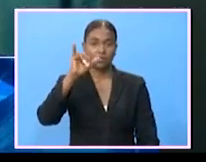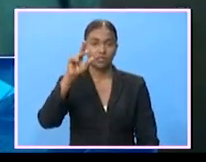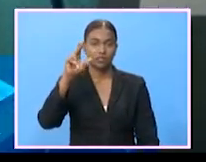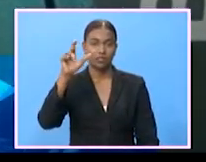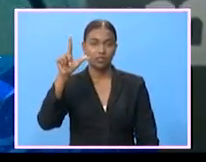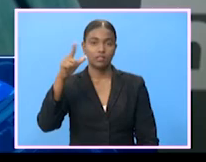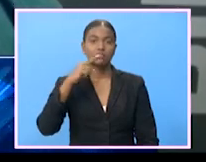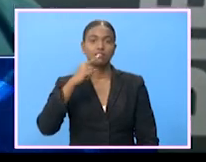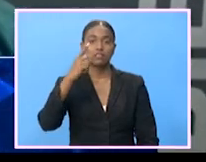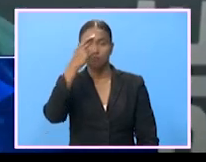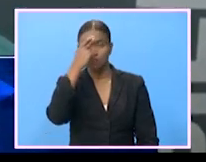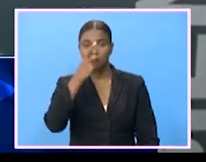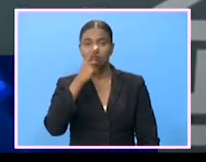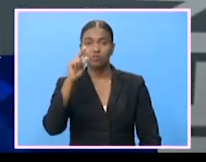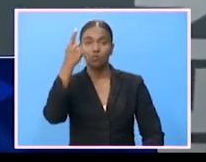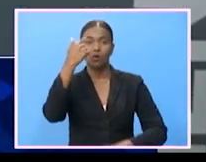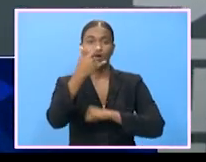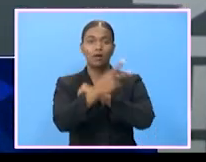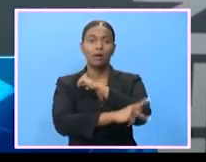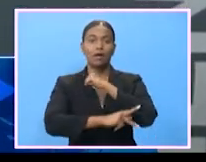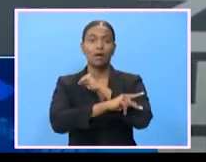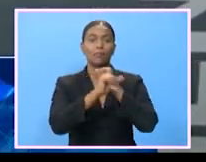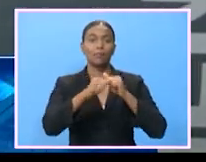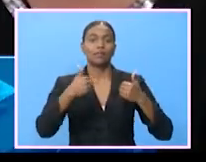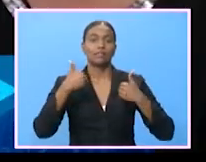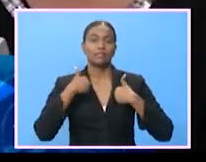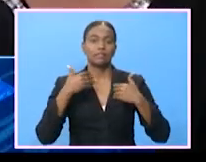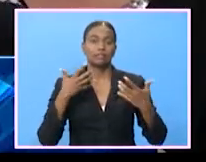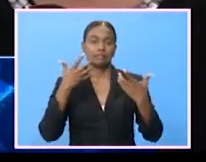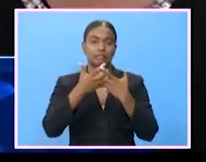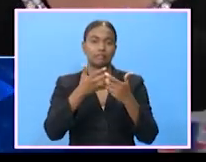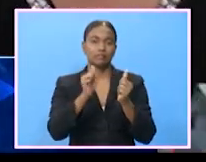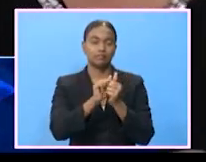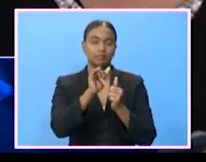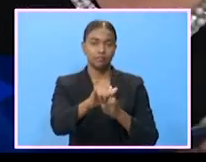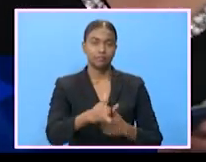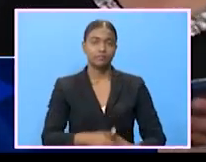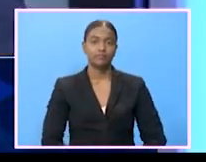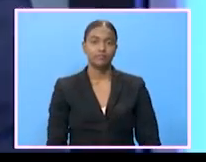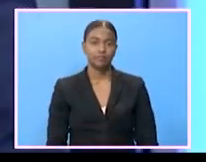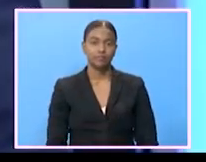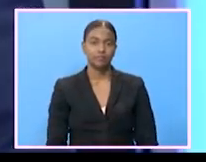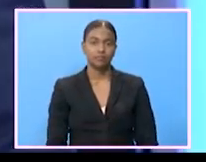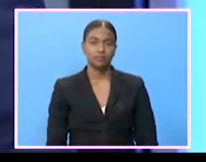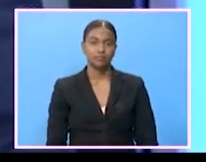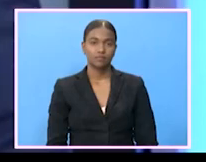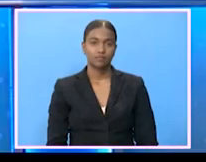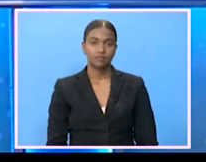República Dominicana el único país donde puede obtenerse actualmente.